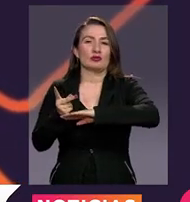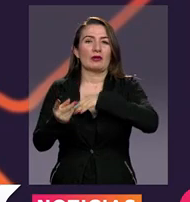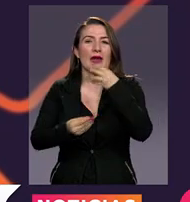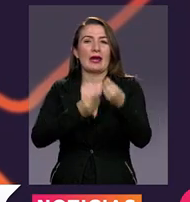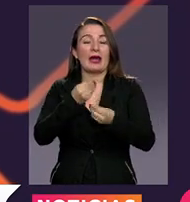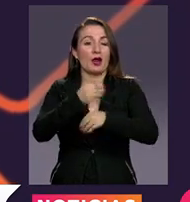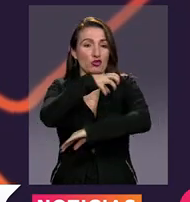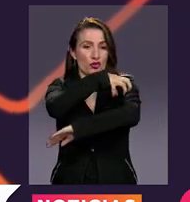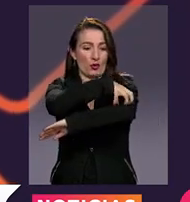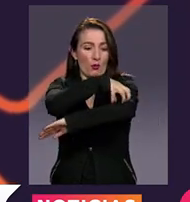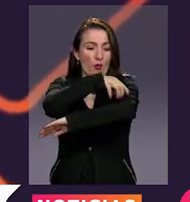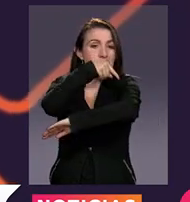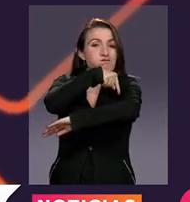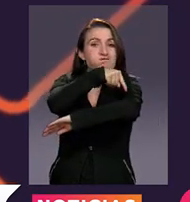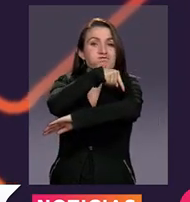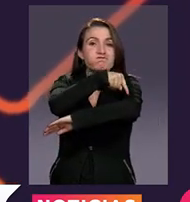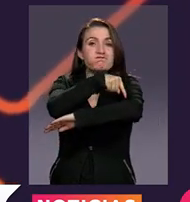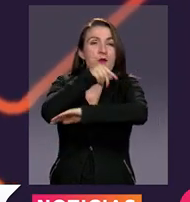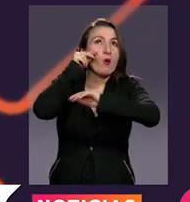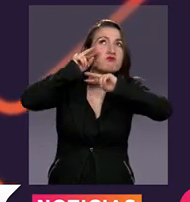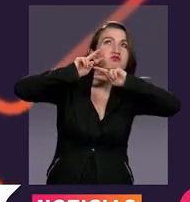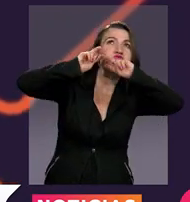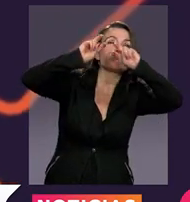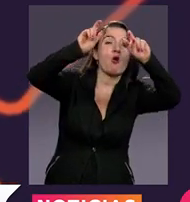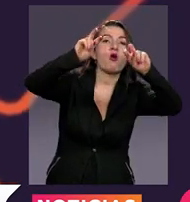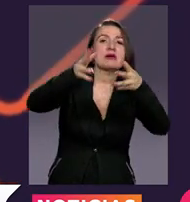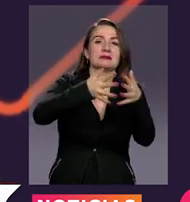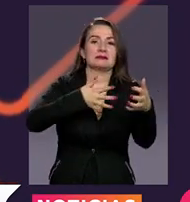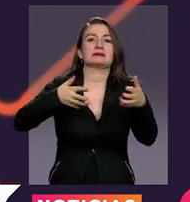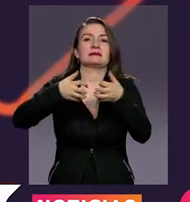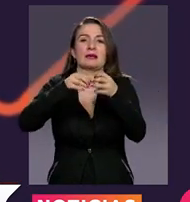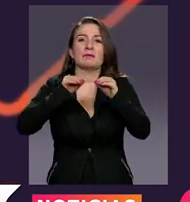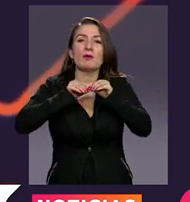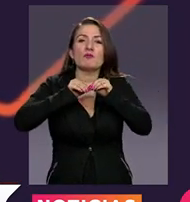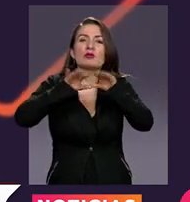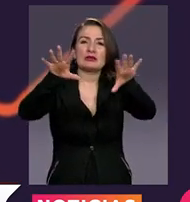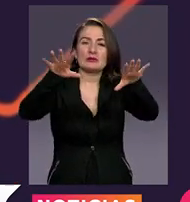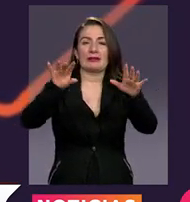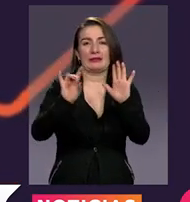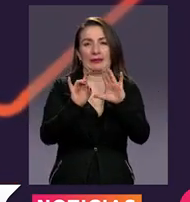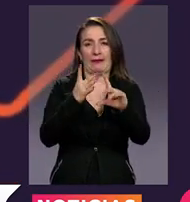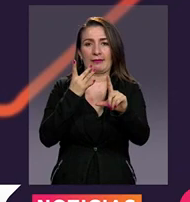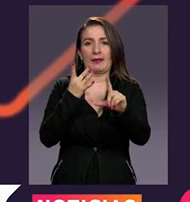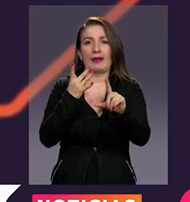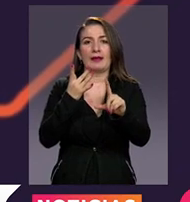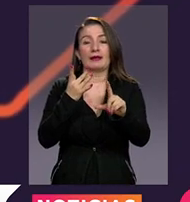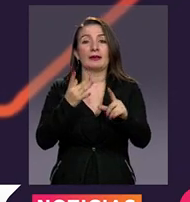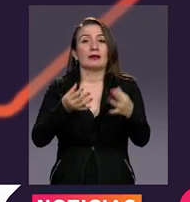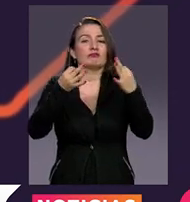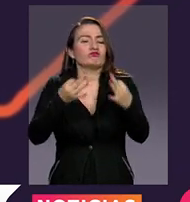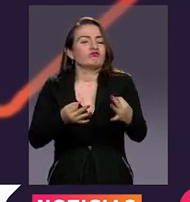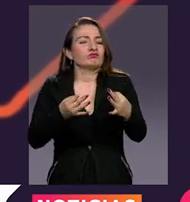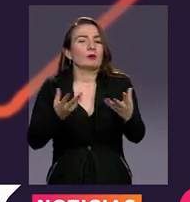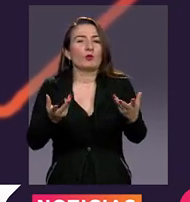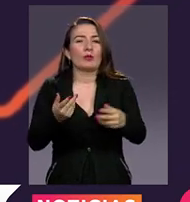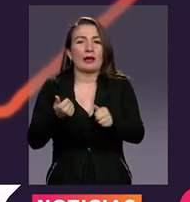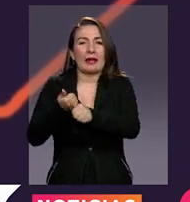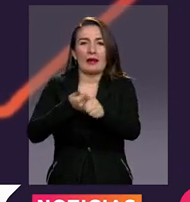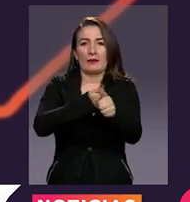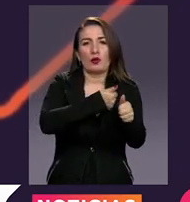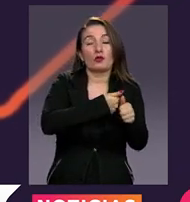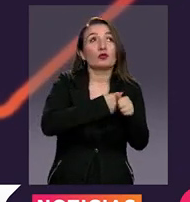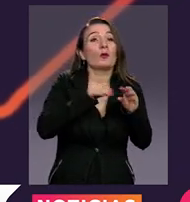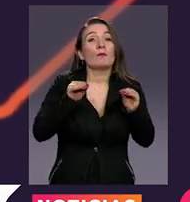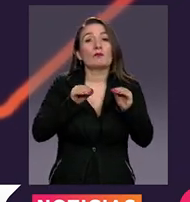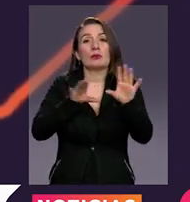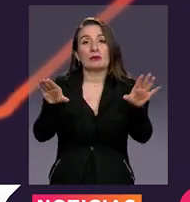en el domo, se está instalando en este momento un sistema de proyección digital con una potencia lumínica en cada uno de sus